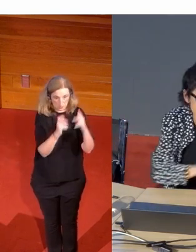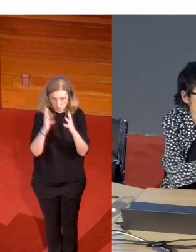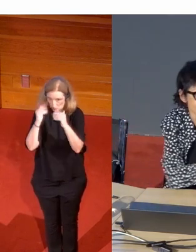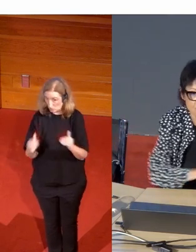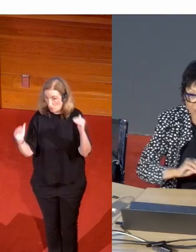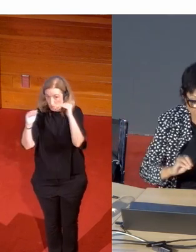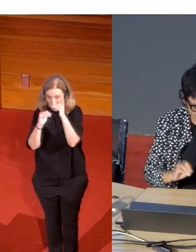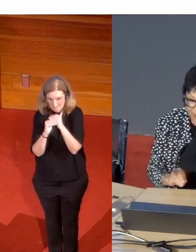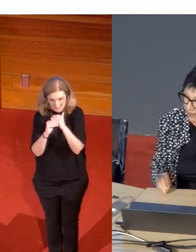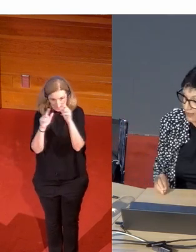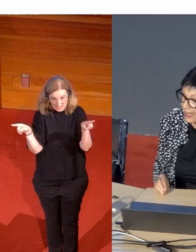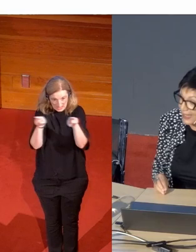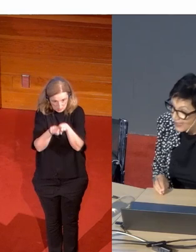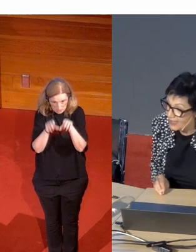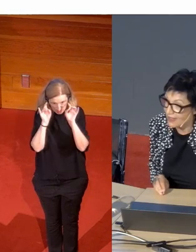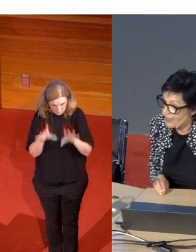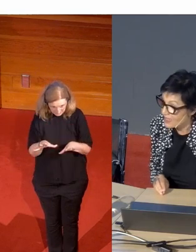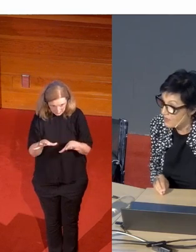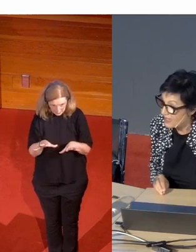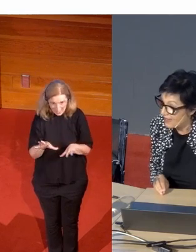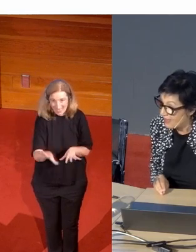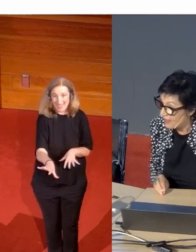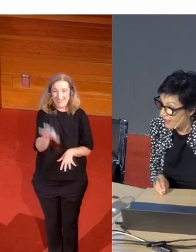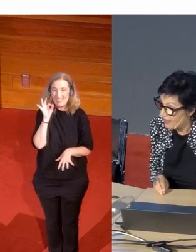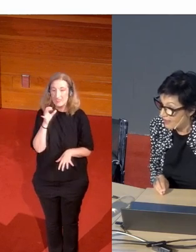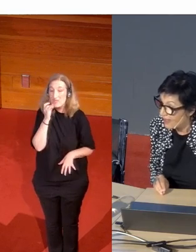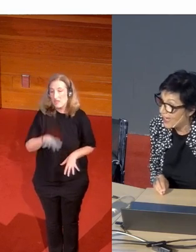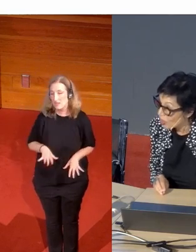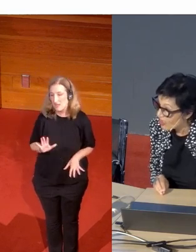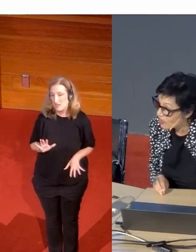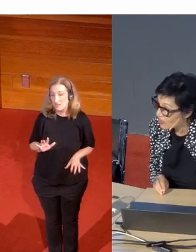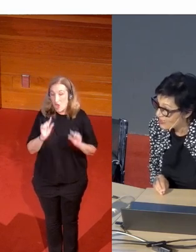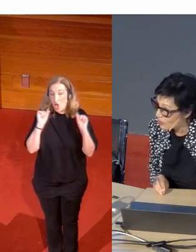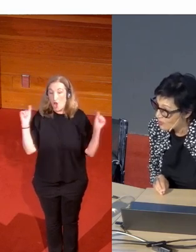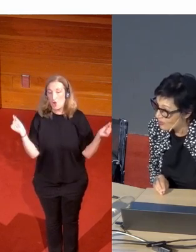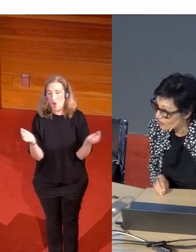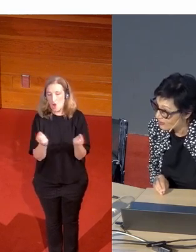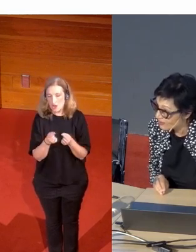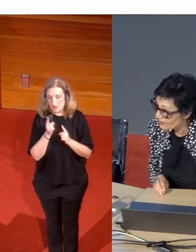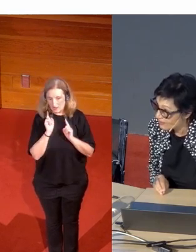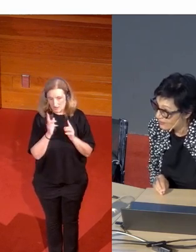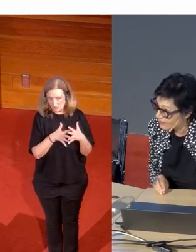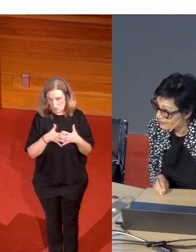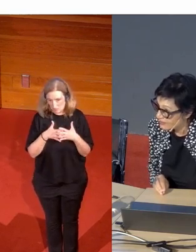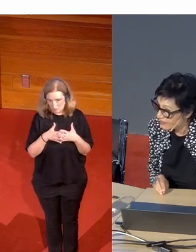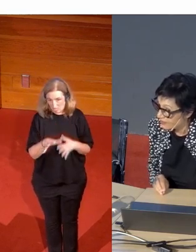electorales de los que realmente cuentan quién decide Quién es el presidente el congreso de los Estados